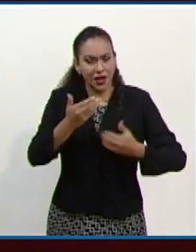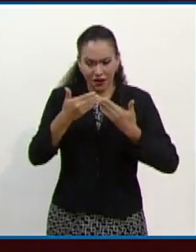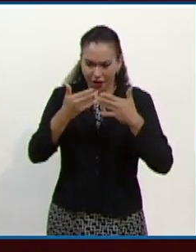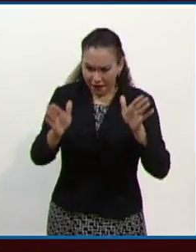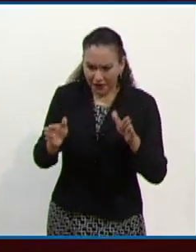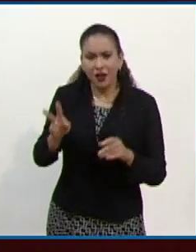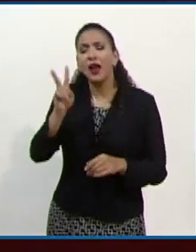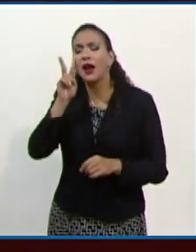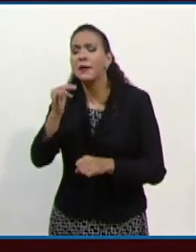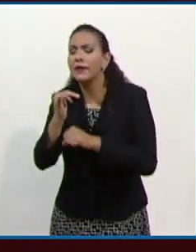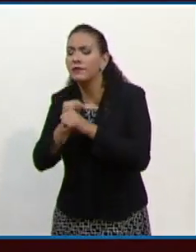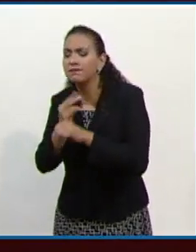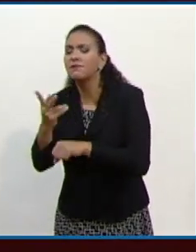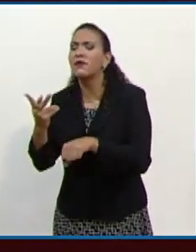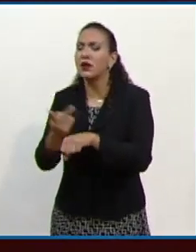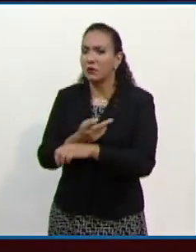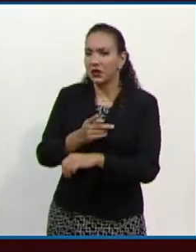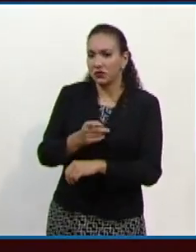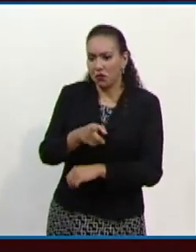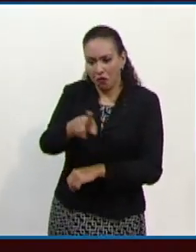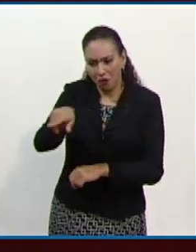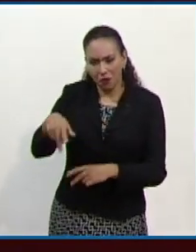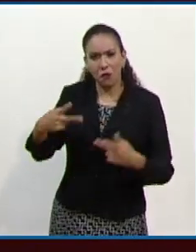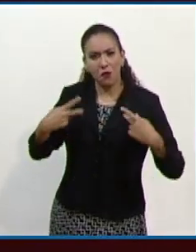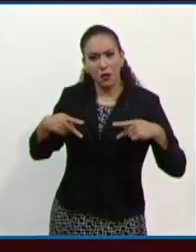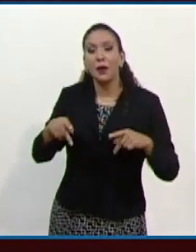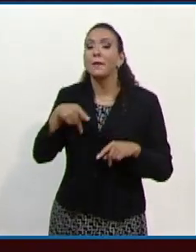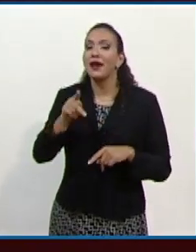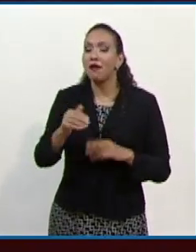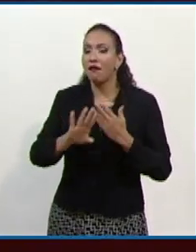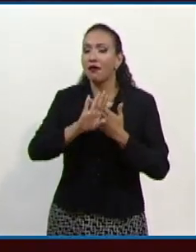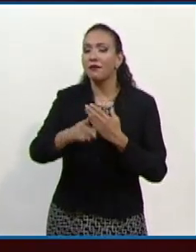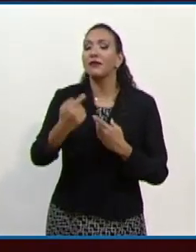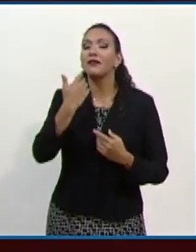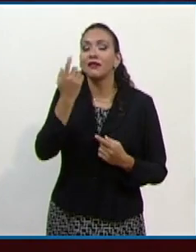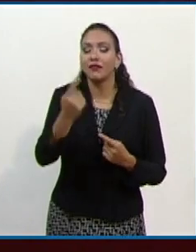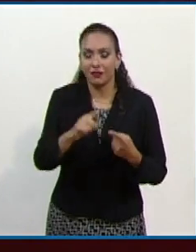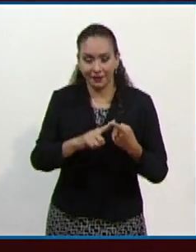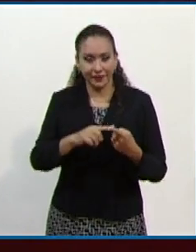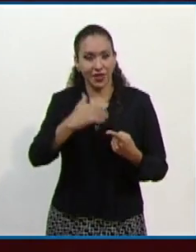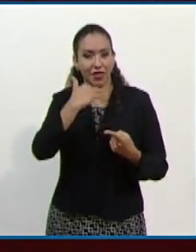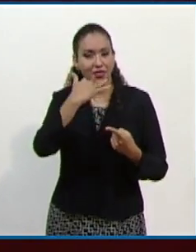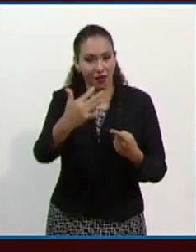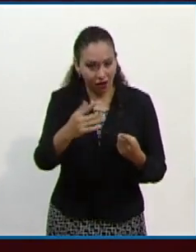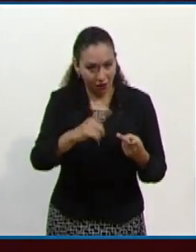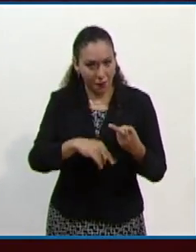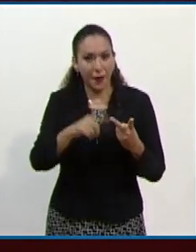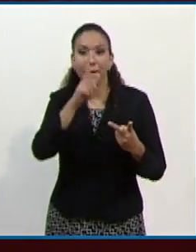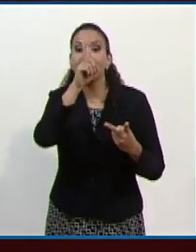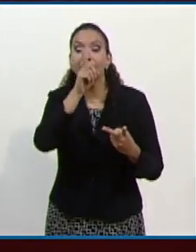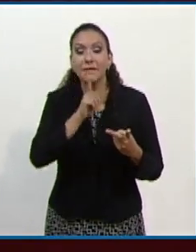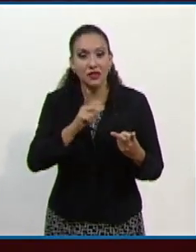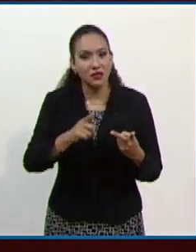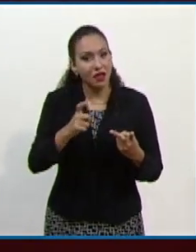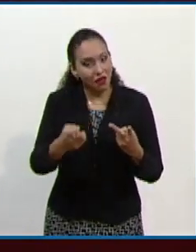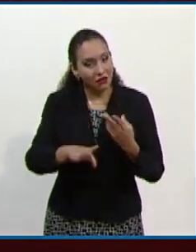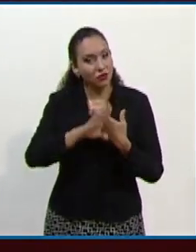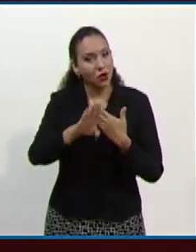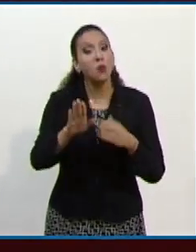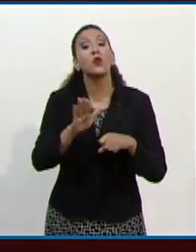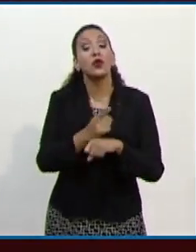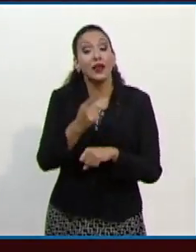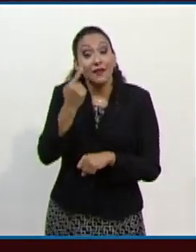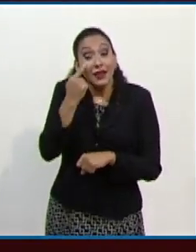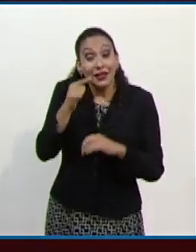lo que hay que evitar es la trampa, la mentira y la ceguera con la que se están analizando estos asuntos, porque si no lo